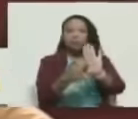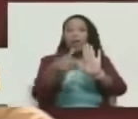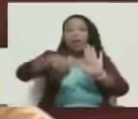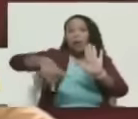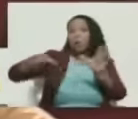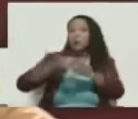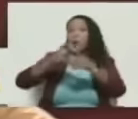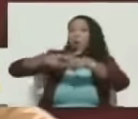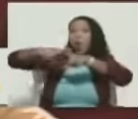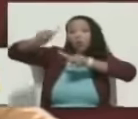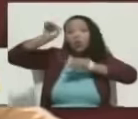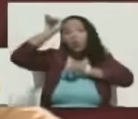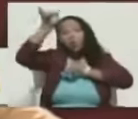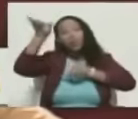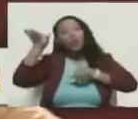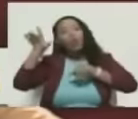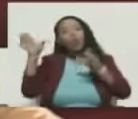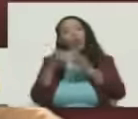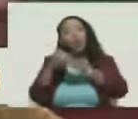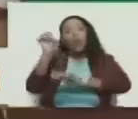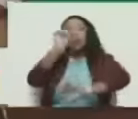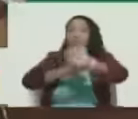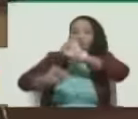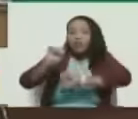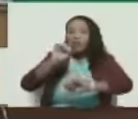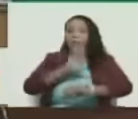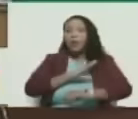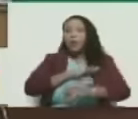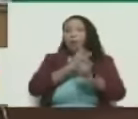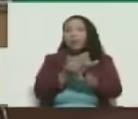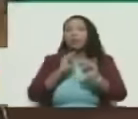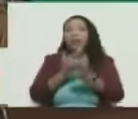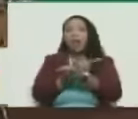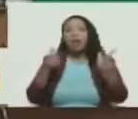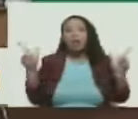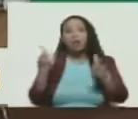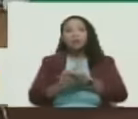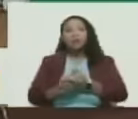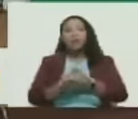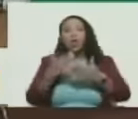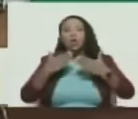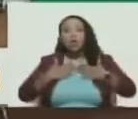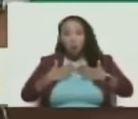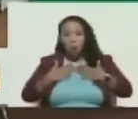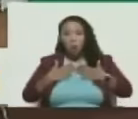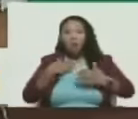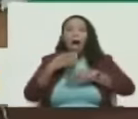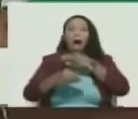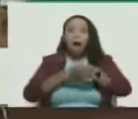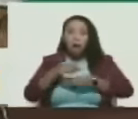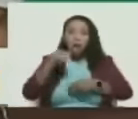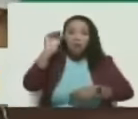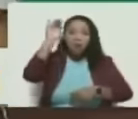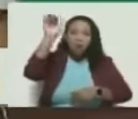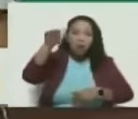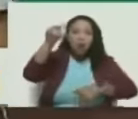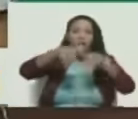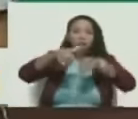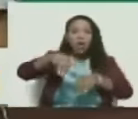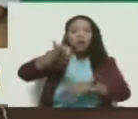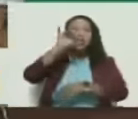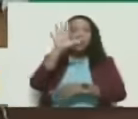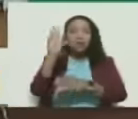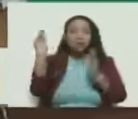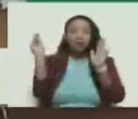otras generaciones de venezolanos, han defendido su independencia y su libertad. Yo dejo mi huella votando 5 veces sí este 3